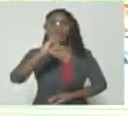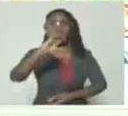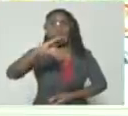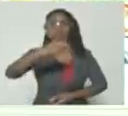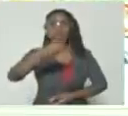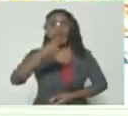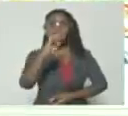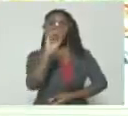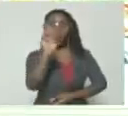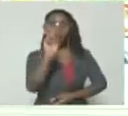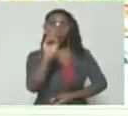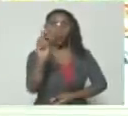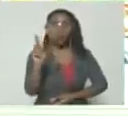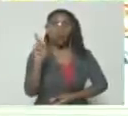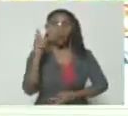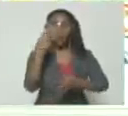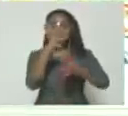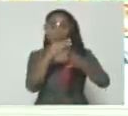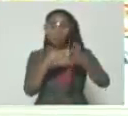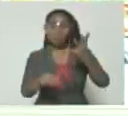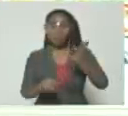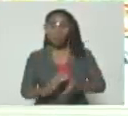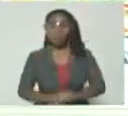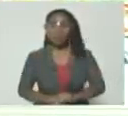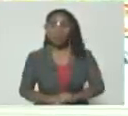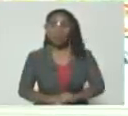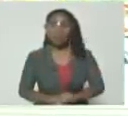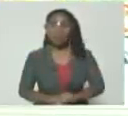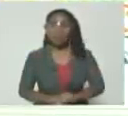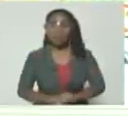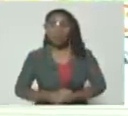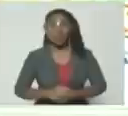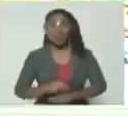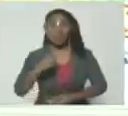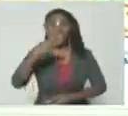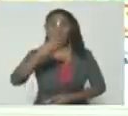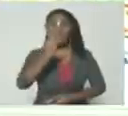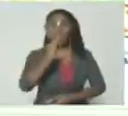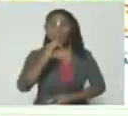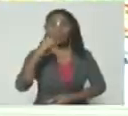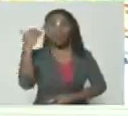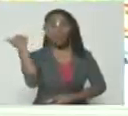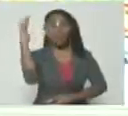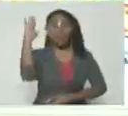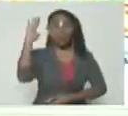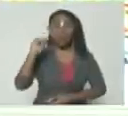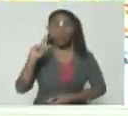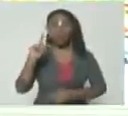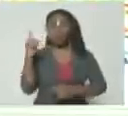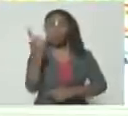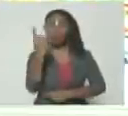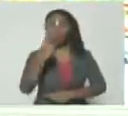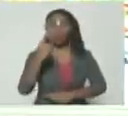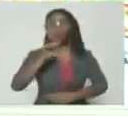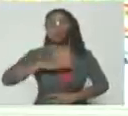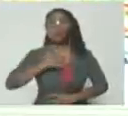Maruto, que es un maruto. De pinga. O sea, solo se puede decir en Venezuela.